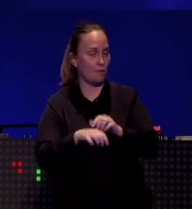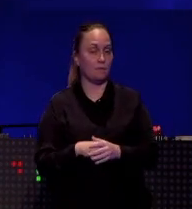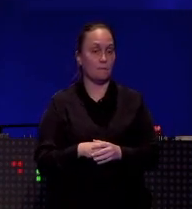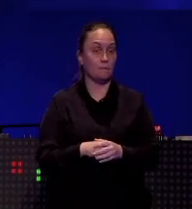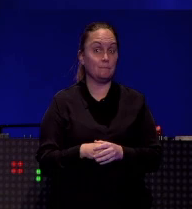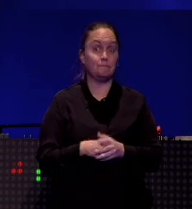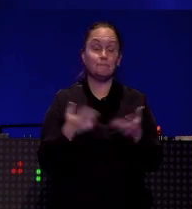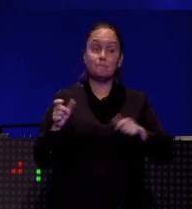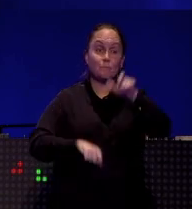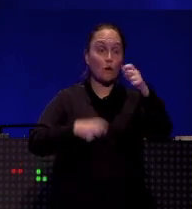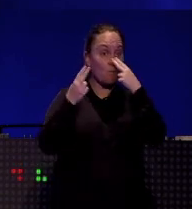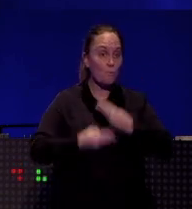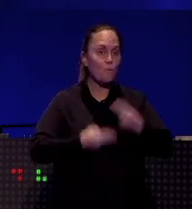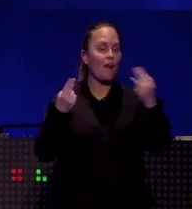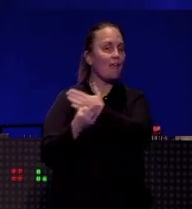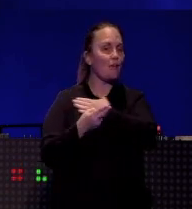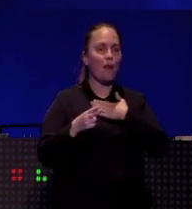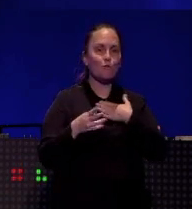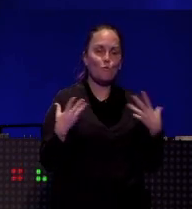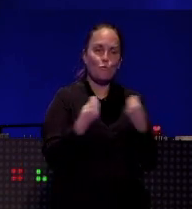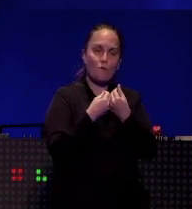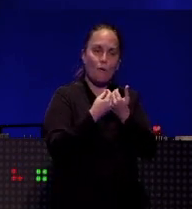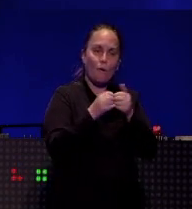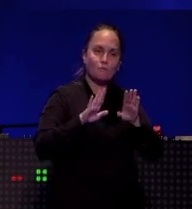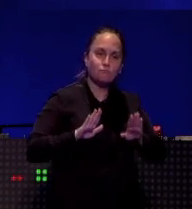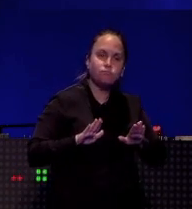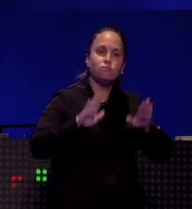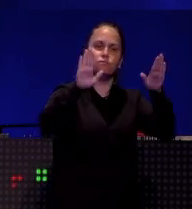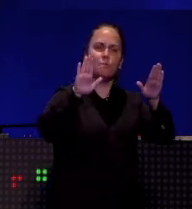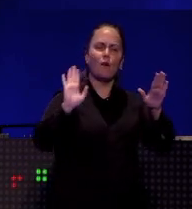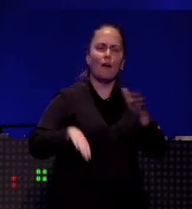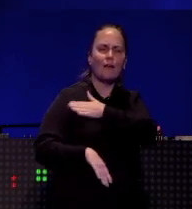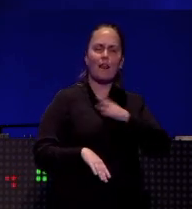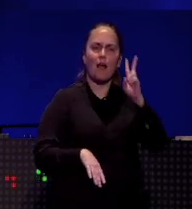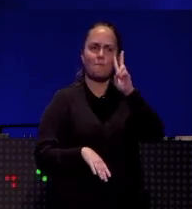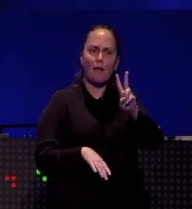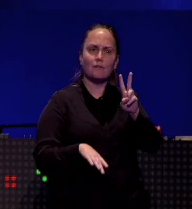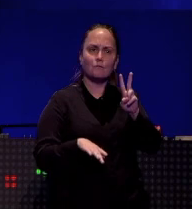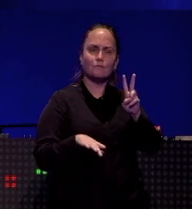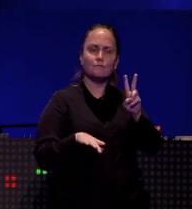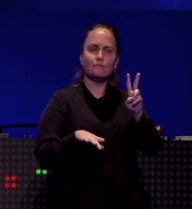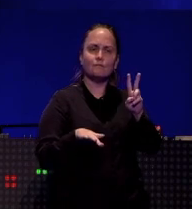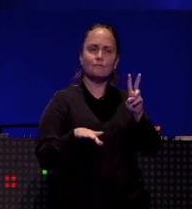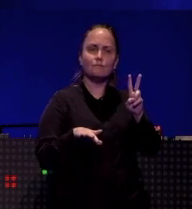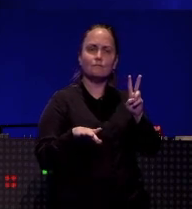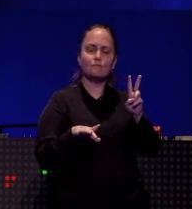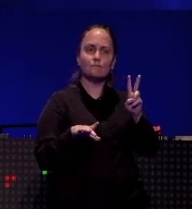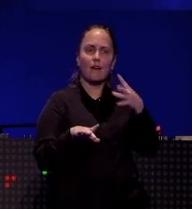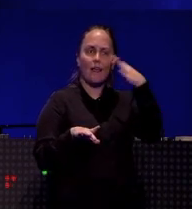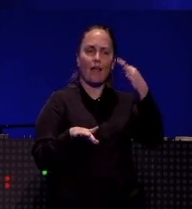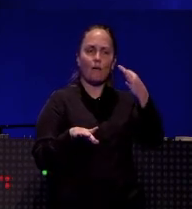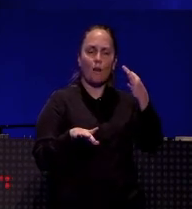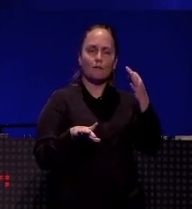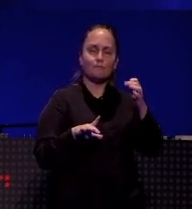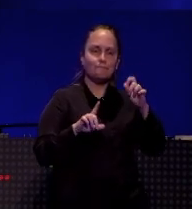ver qué bueno quiere crecer contigo evidentemente y demás pero quiere ver que al lado de la otra pantalla de la pantalla hay una persona igual